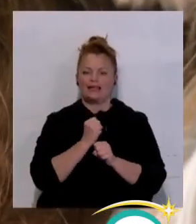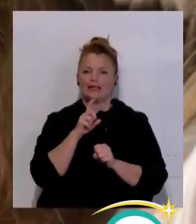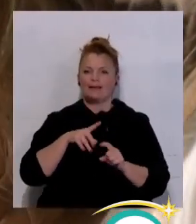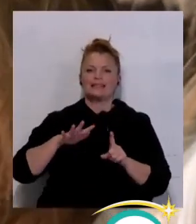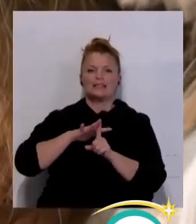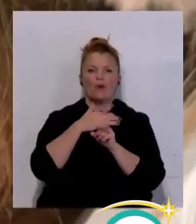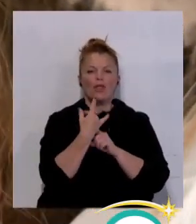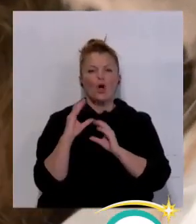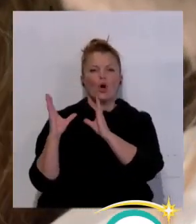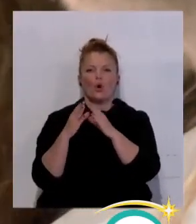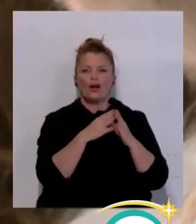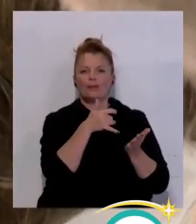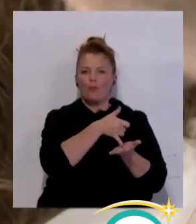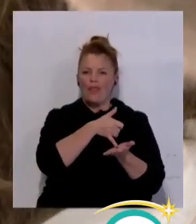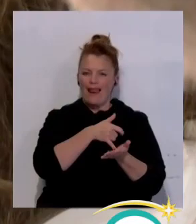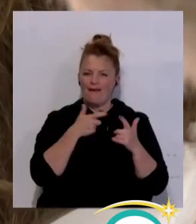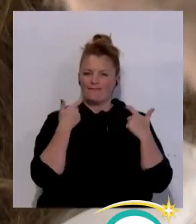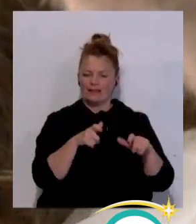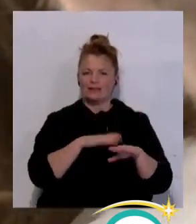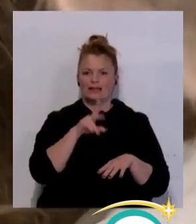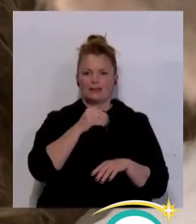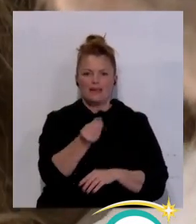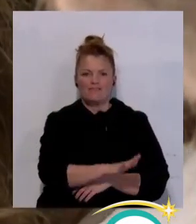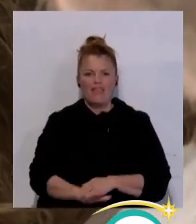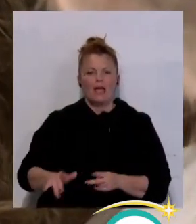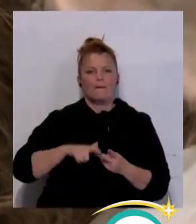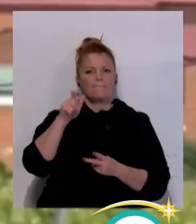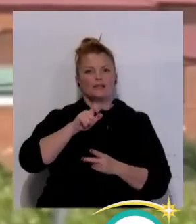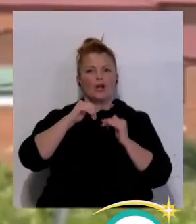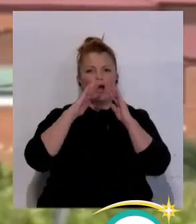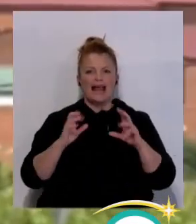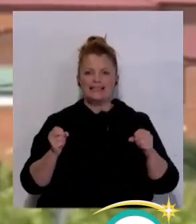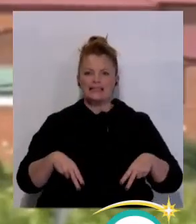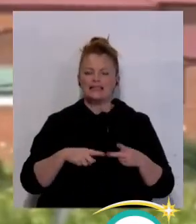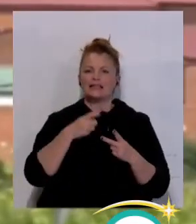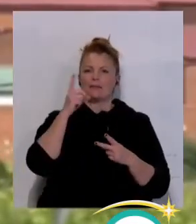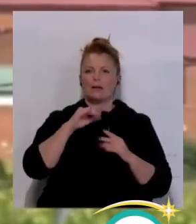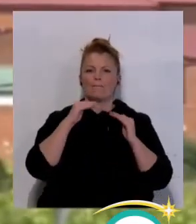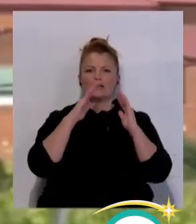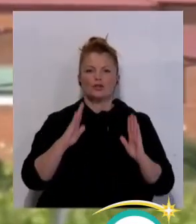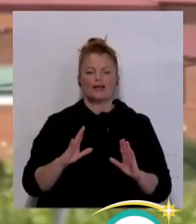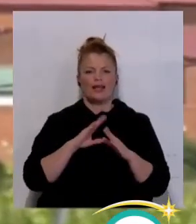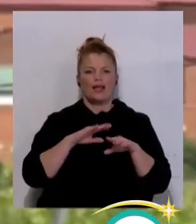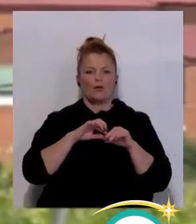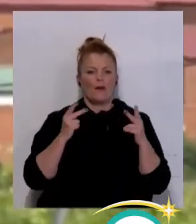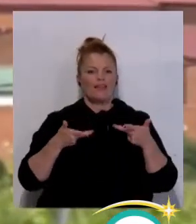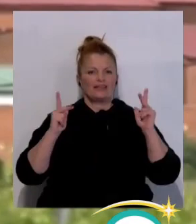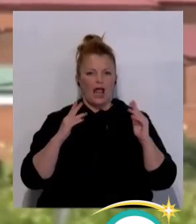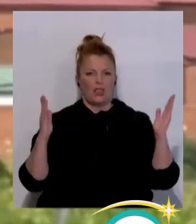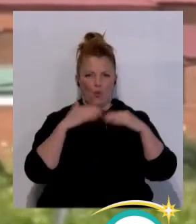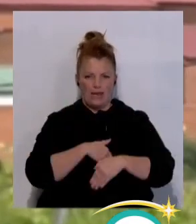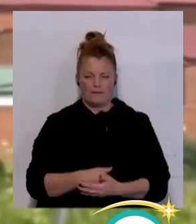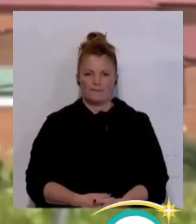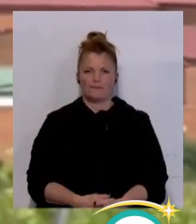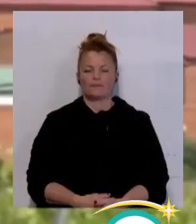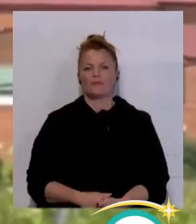de colectivos vulnerabilizados como la infancia, las personas sin hogar o las personas privadas de libertad. Nos ha llegado